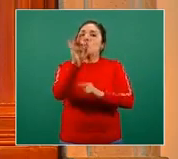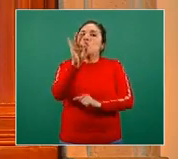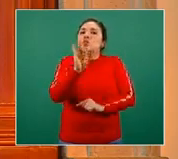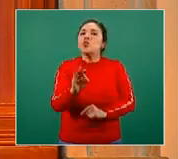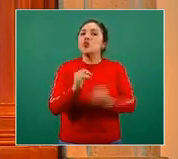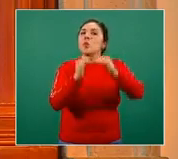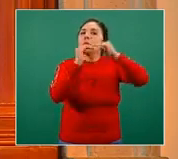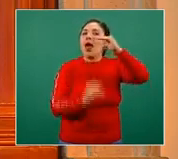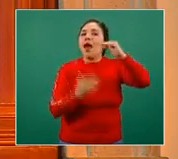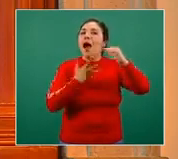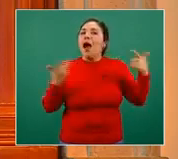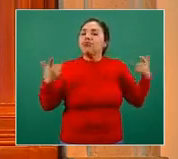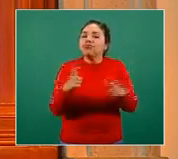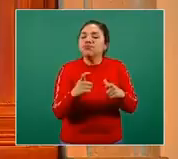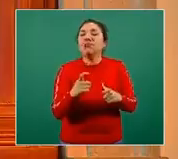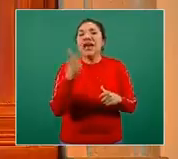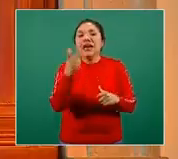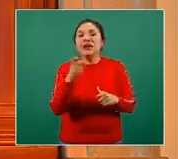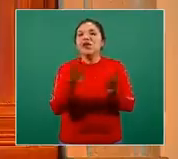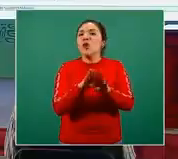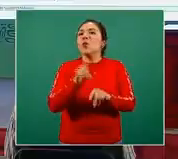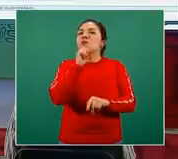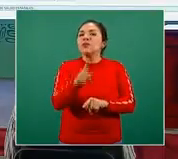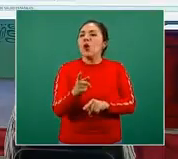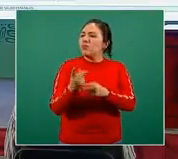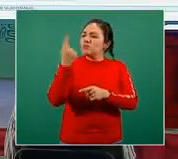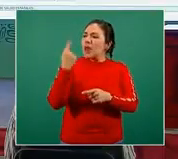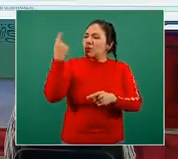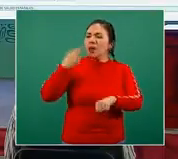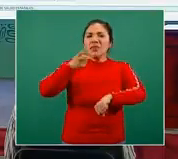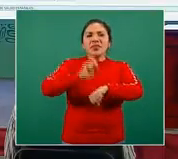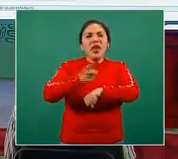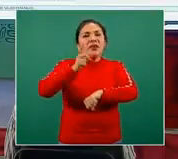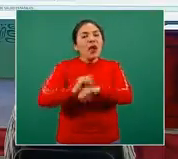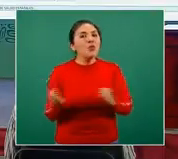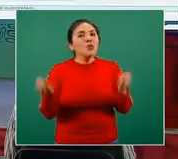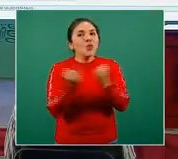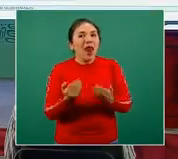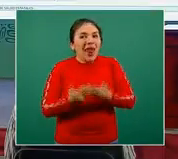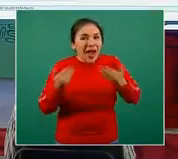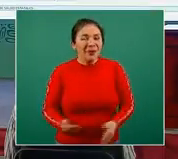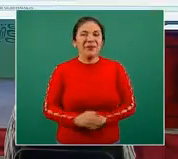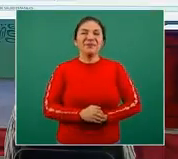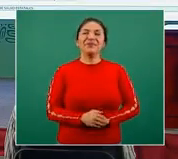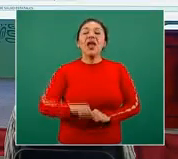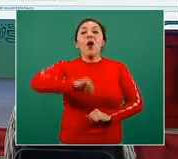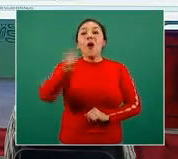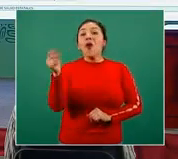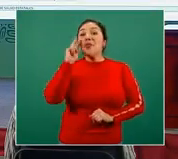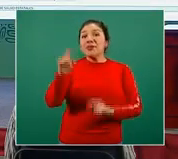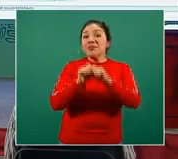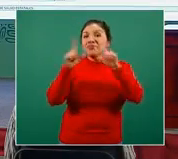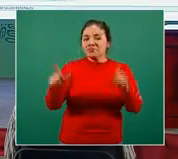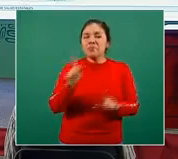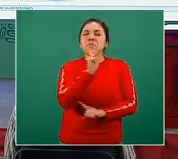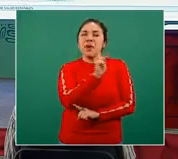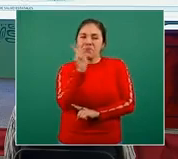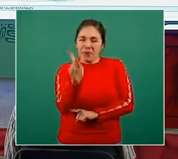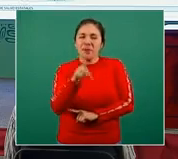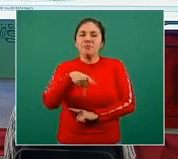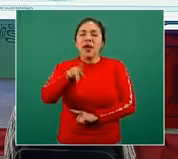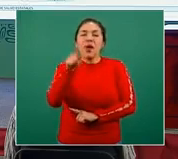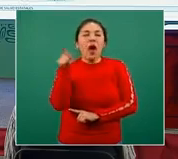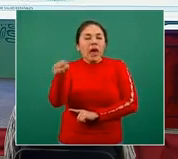porcentual, como lo hemos estado viendo en los últimos días, siendo hoy de 48%. Y en la siguiente diapositiva, información similar, pero que ahora